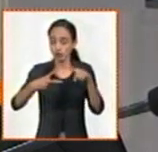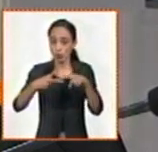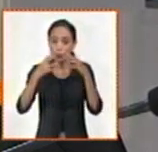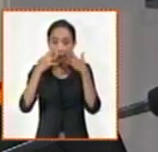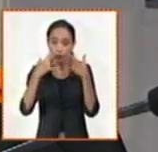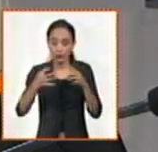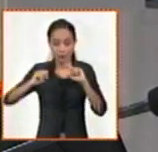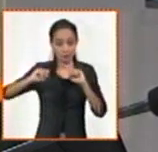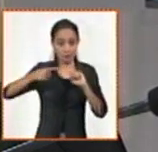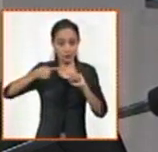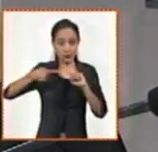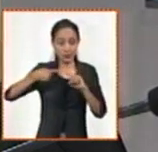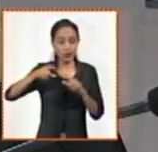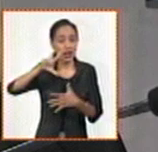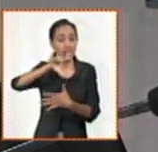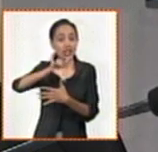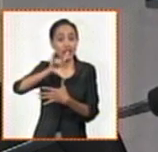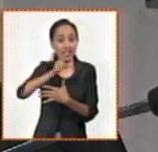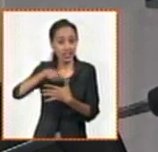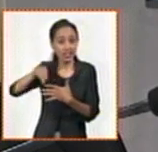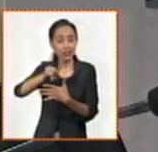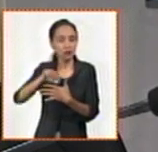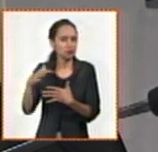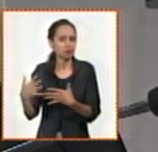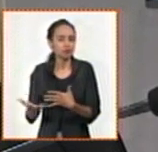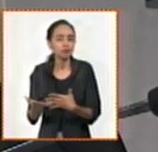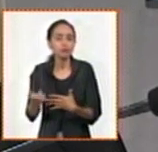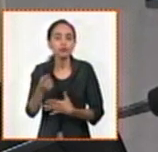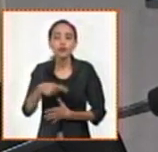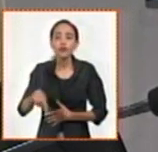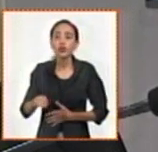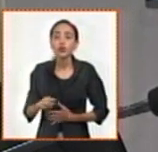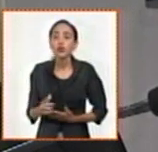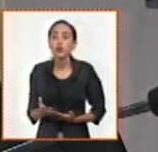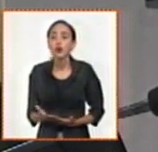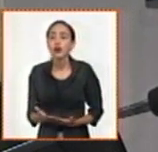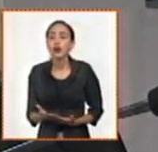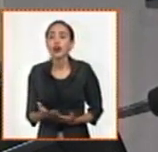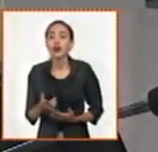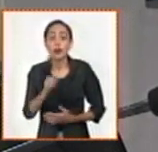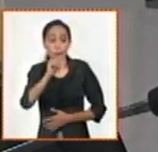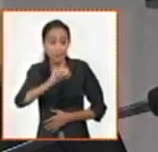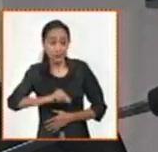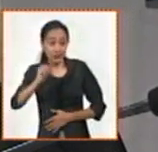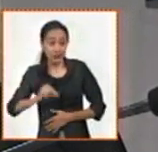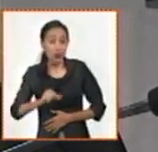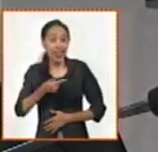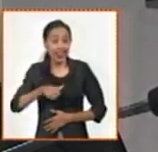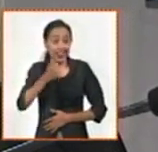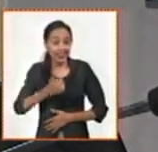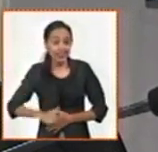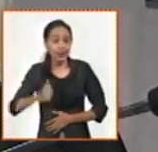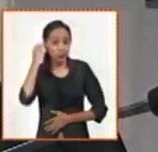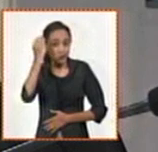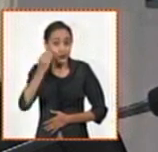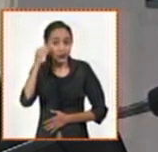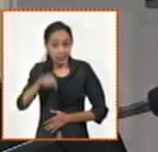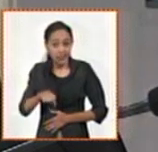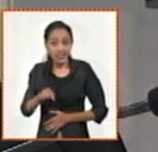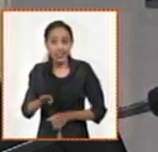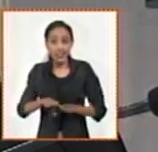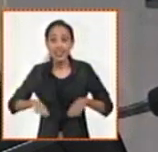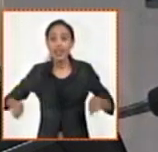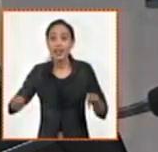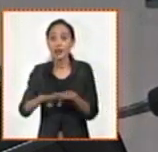Primero, Latinoamérica es la cuna de pensadores y pensadoras, y tenemos aquí en la mesa, por ejemplo,